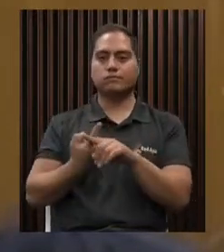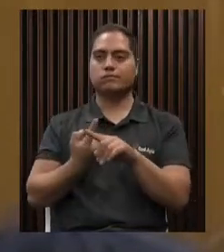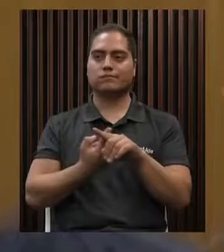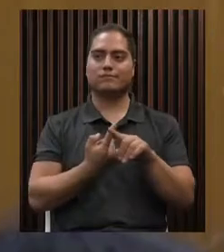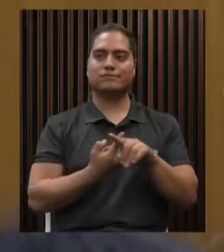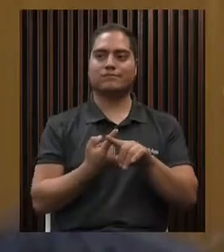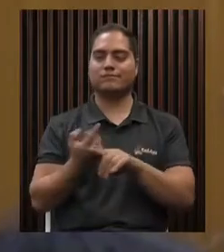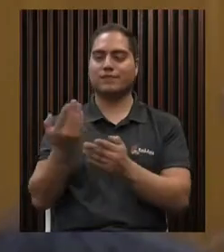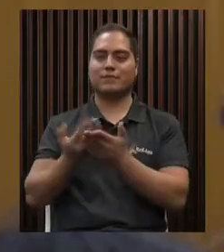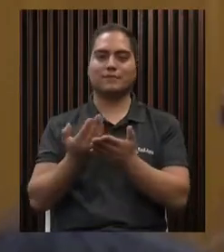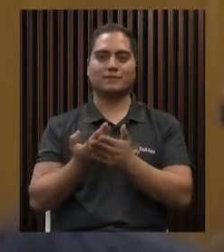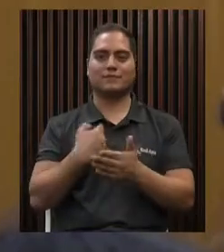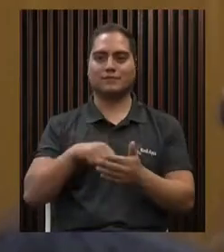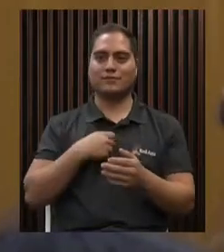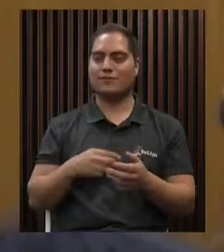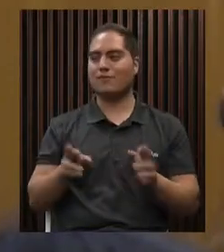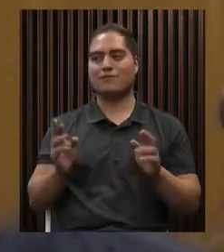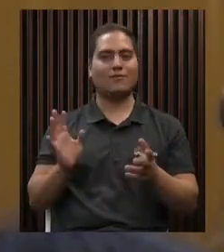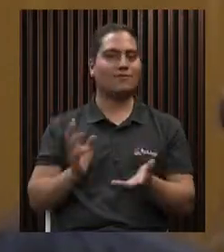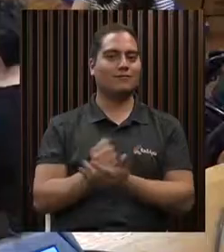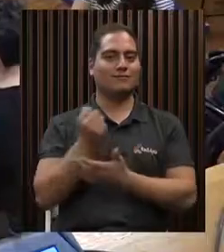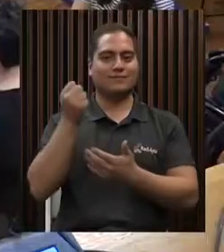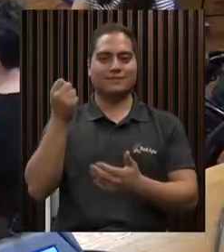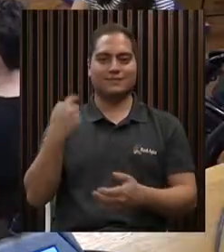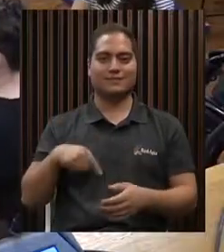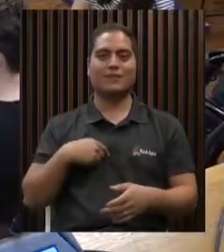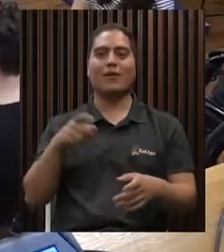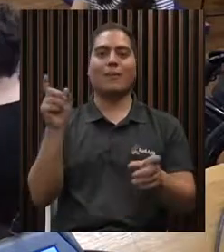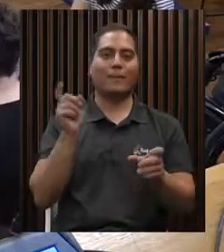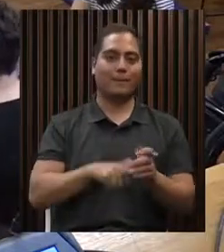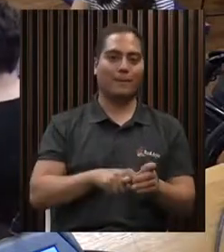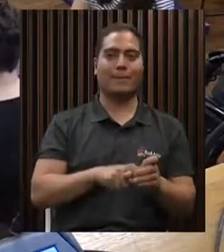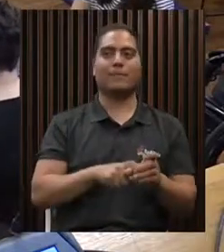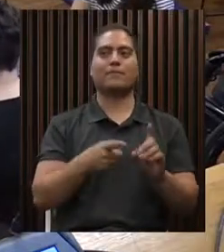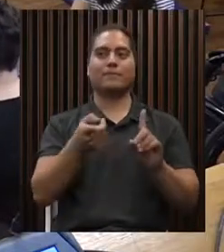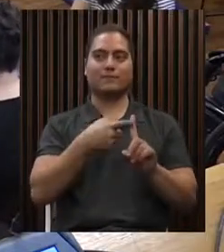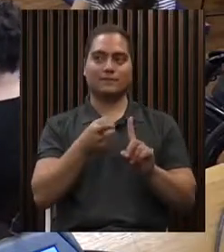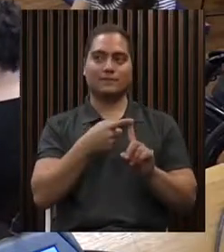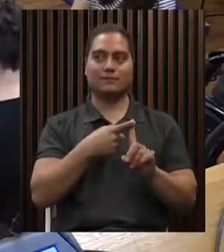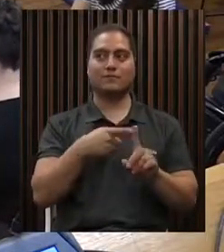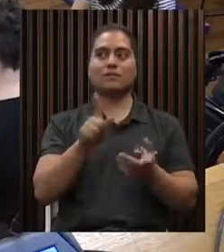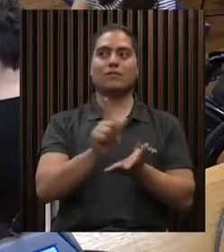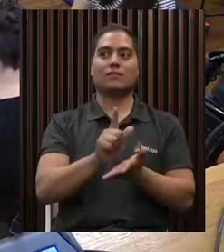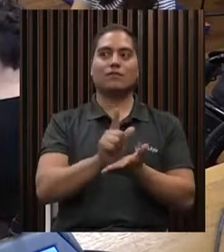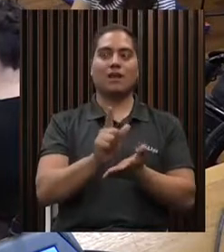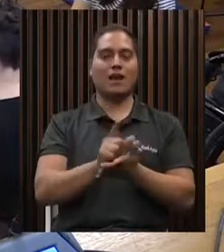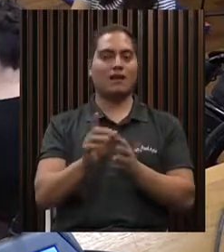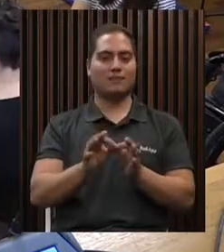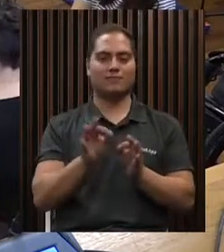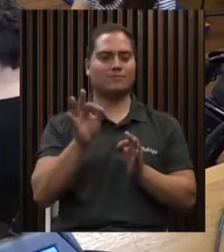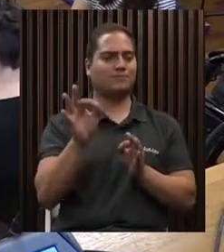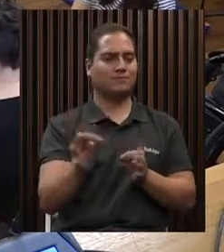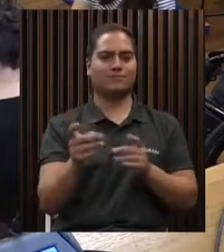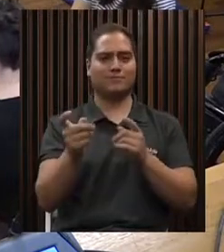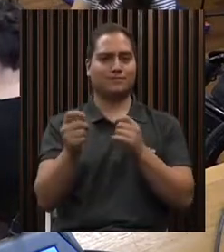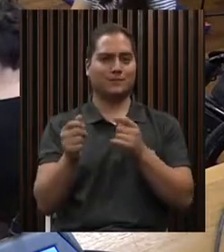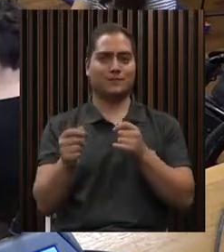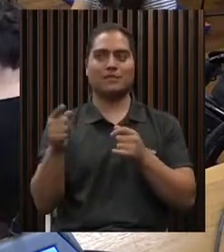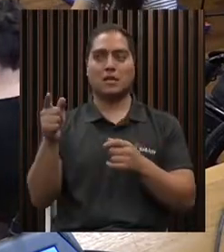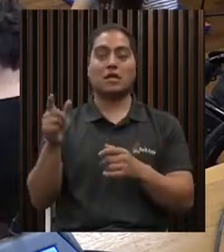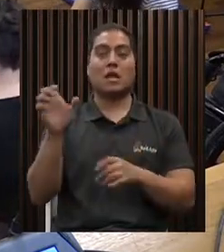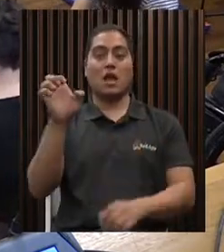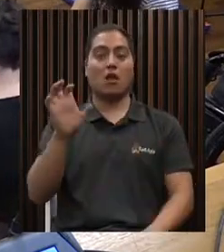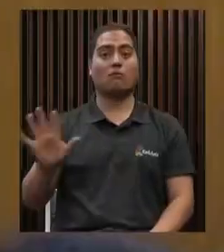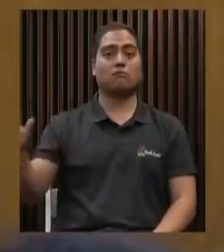fortuna de estar y participar en eventos similares a este, en Europa, en Estados